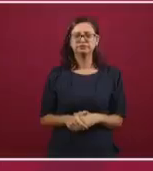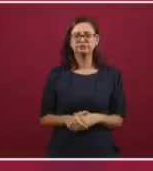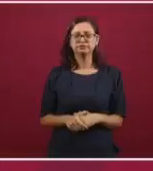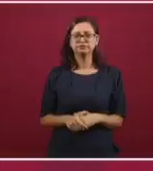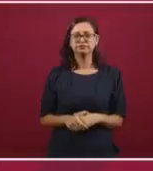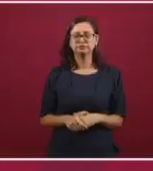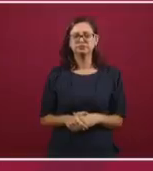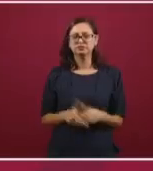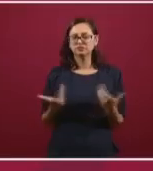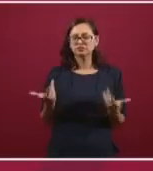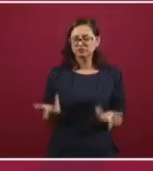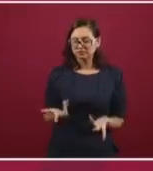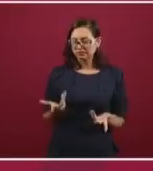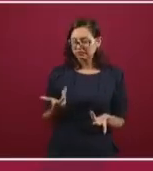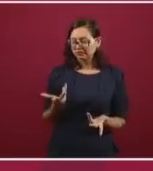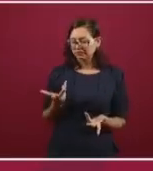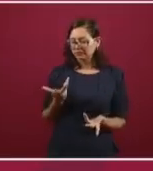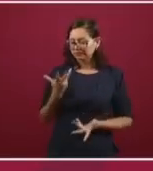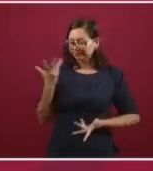inexplicable